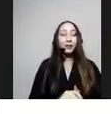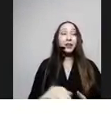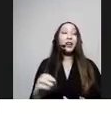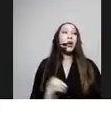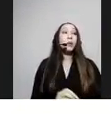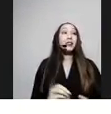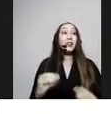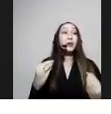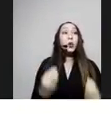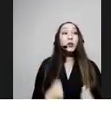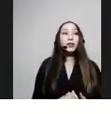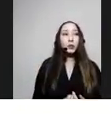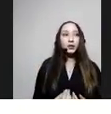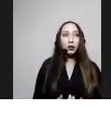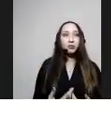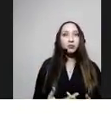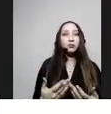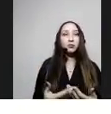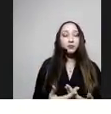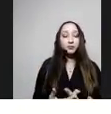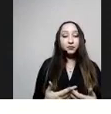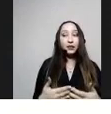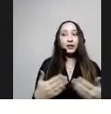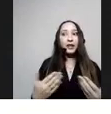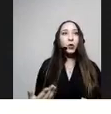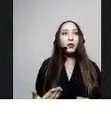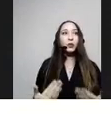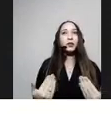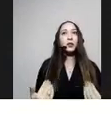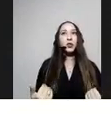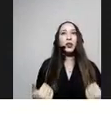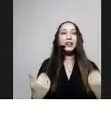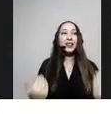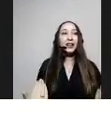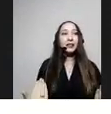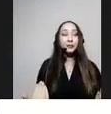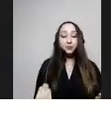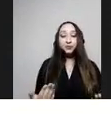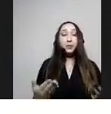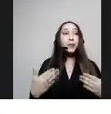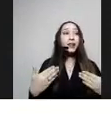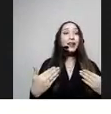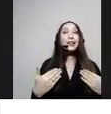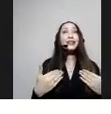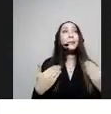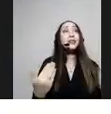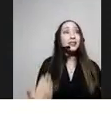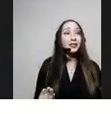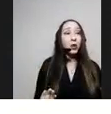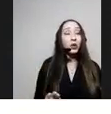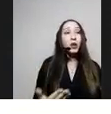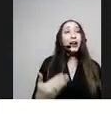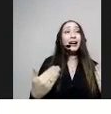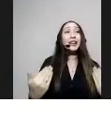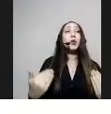lámina. Percibimos una situación riesgosa, una situación exigente, y ante esa